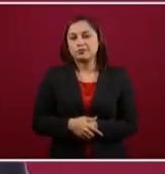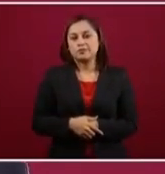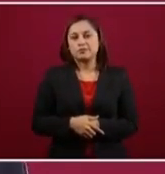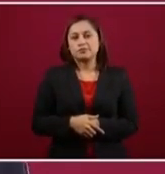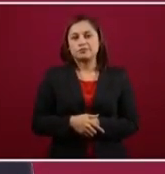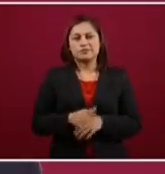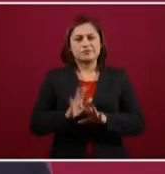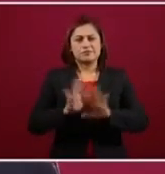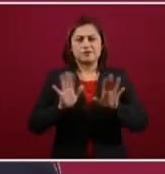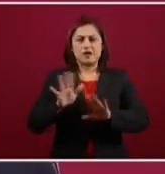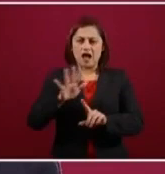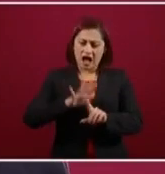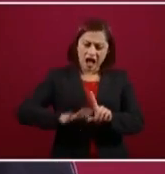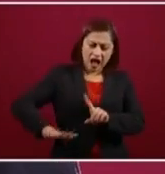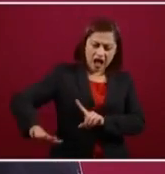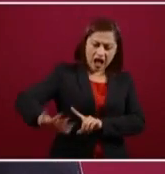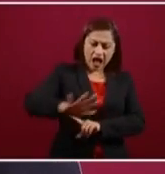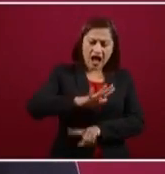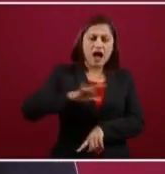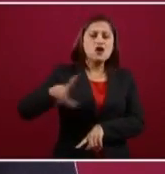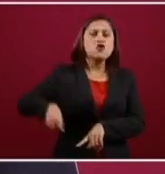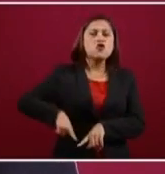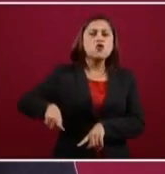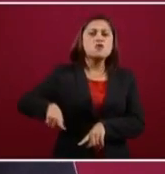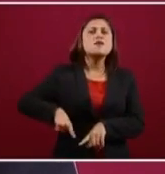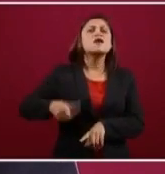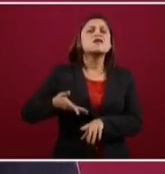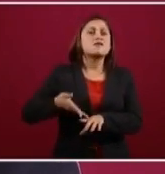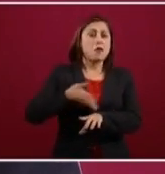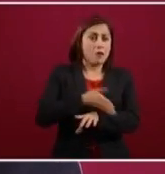No, todo el gobierno estaba tomado.